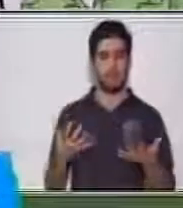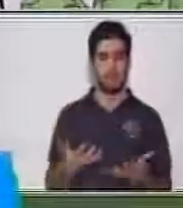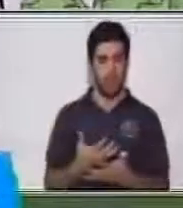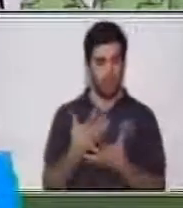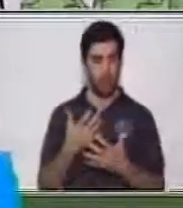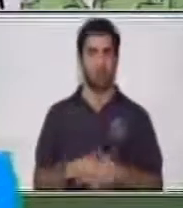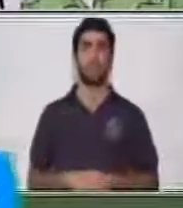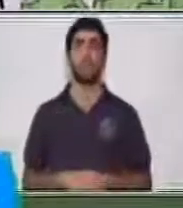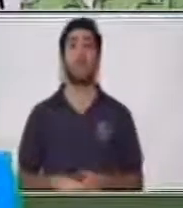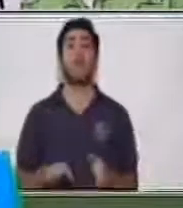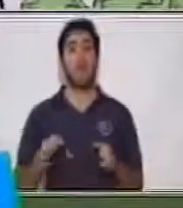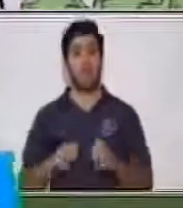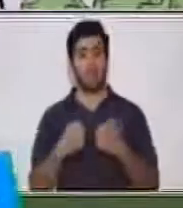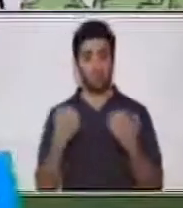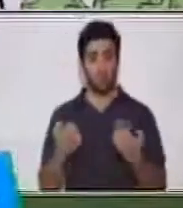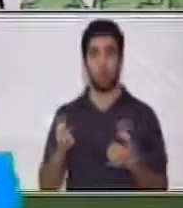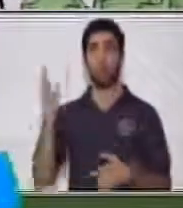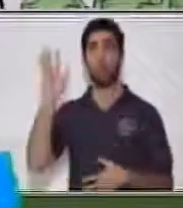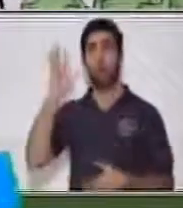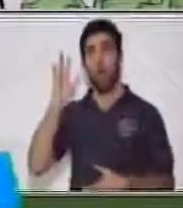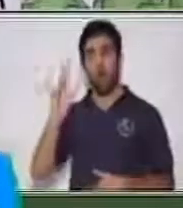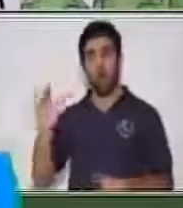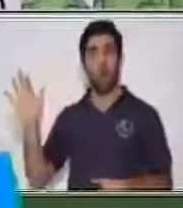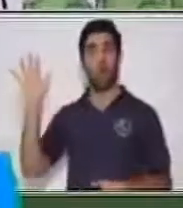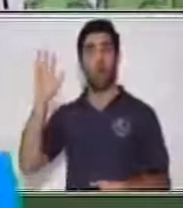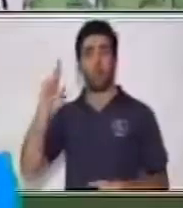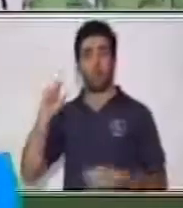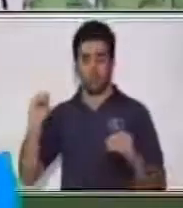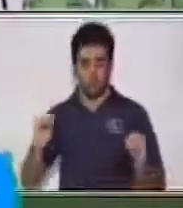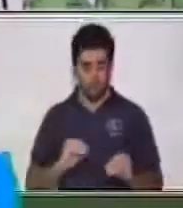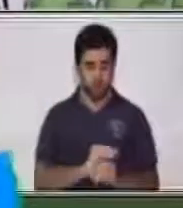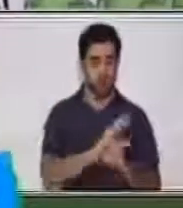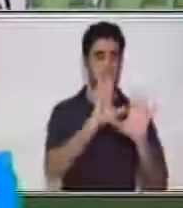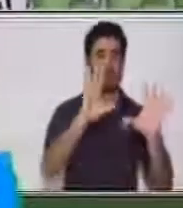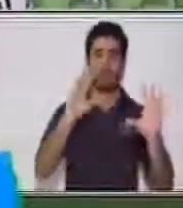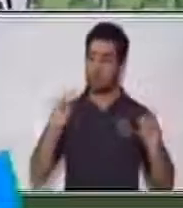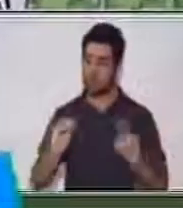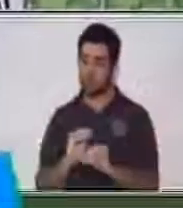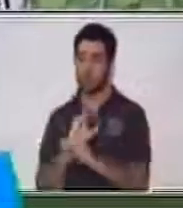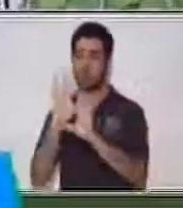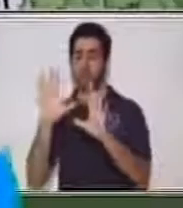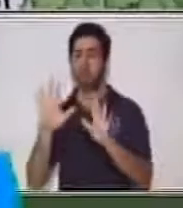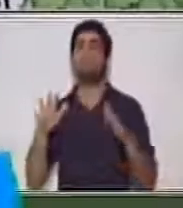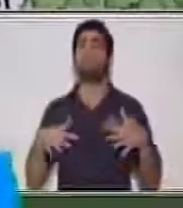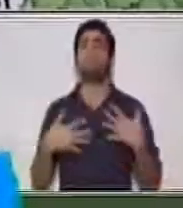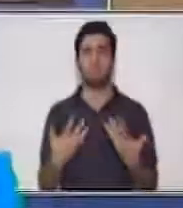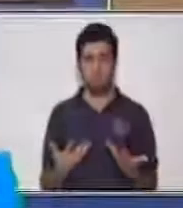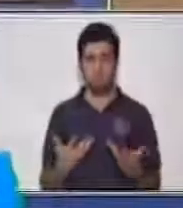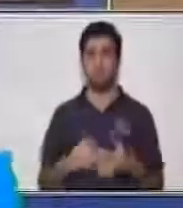Connie todos los días madrugaba para poder ir a